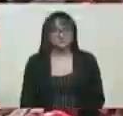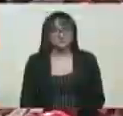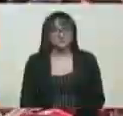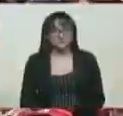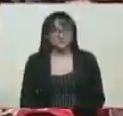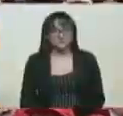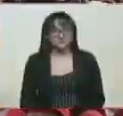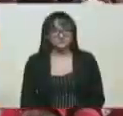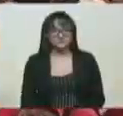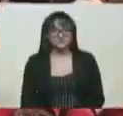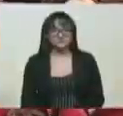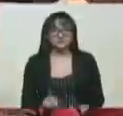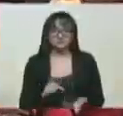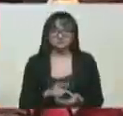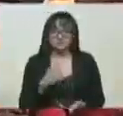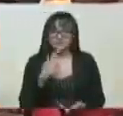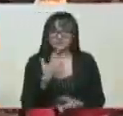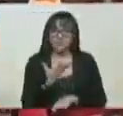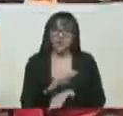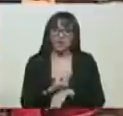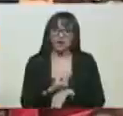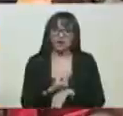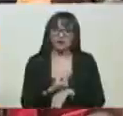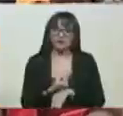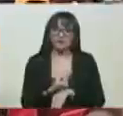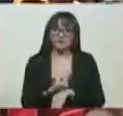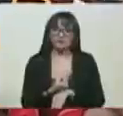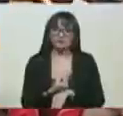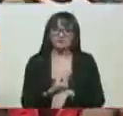Vine a decirle a Monagas: Monagas,